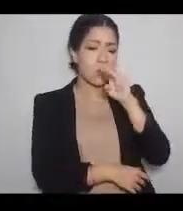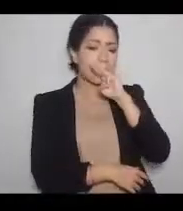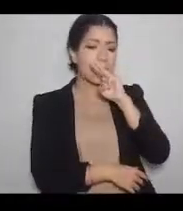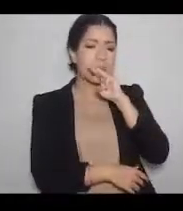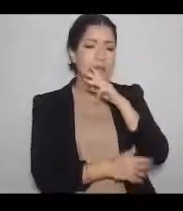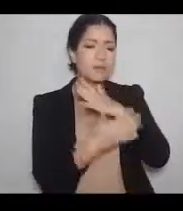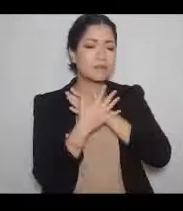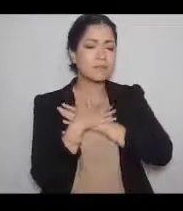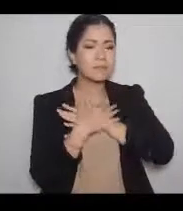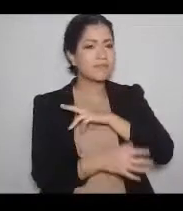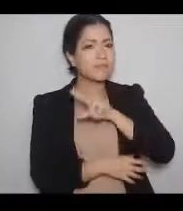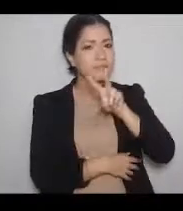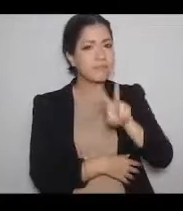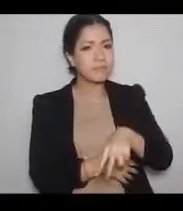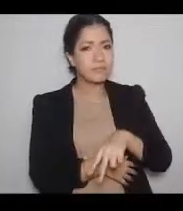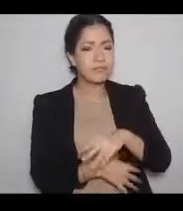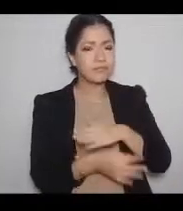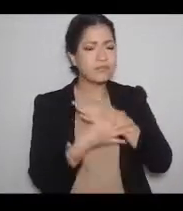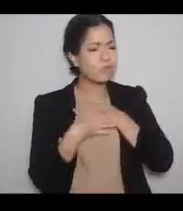Tal vez demasiado.